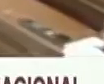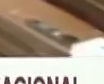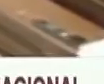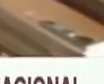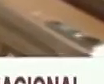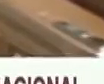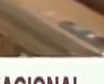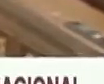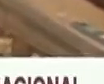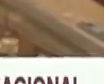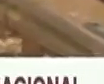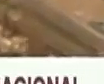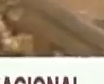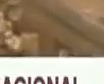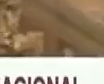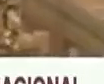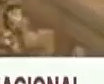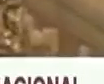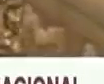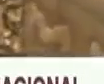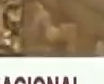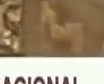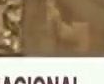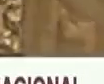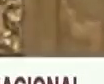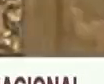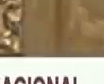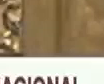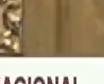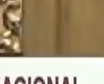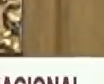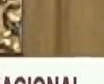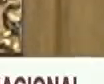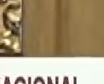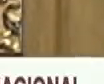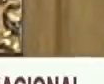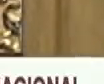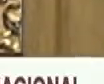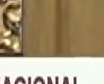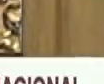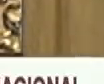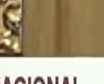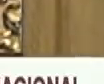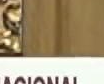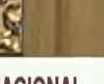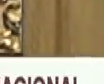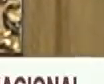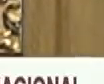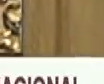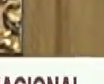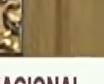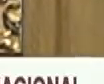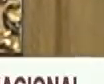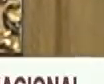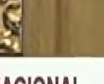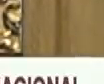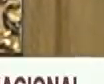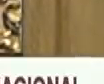En el pétalo más hondo de Viajera del Río navega Serenata